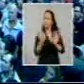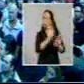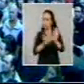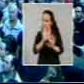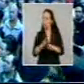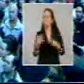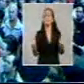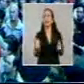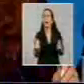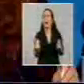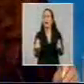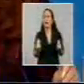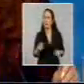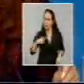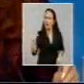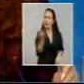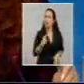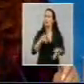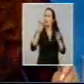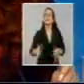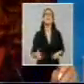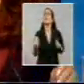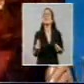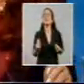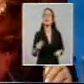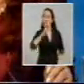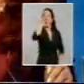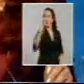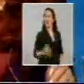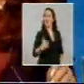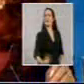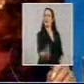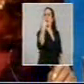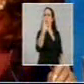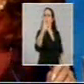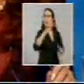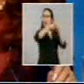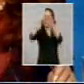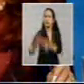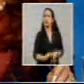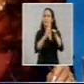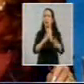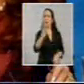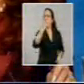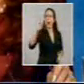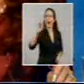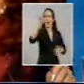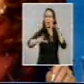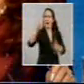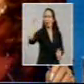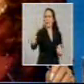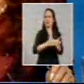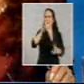Porque creemos que la Argentina es una sola y que los 40 millones de argentinos